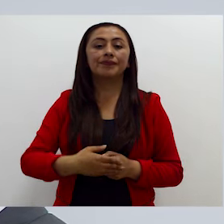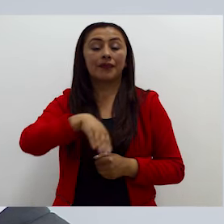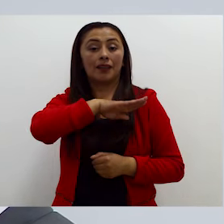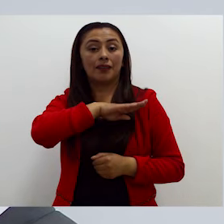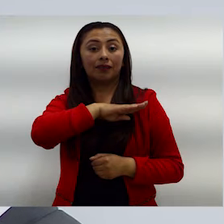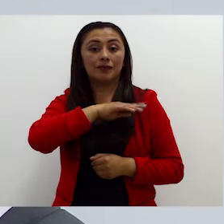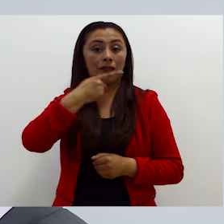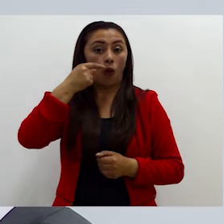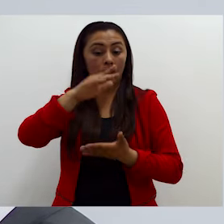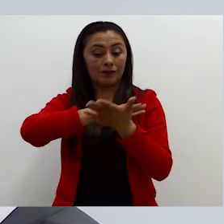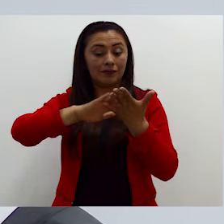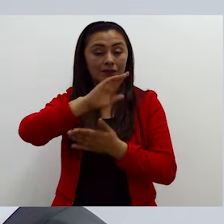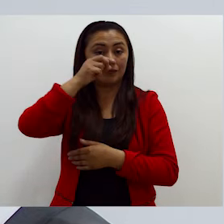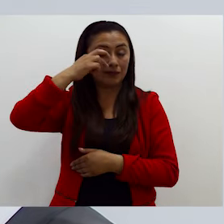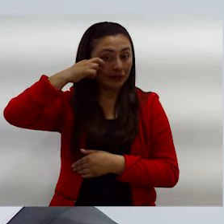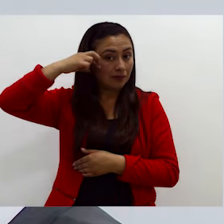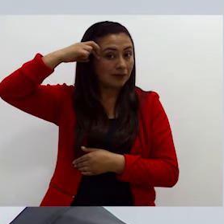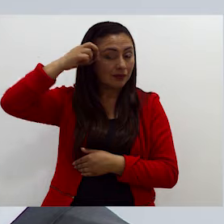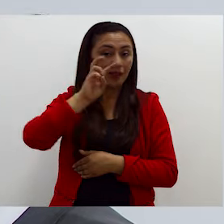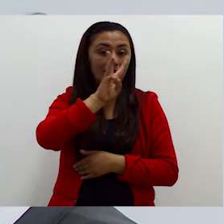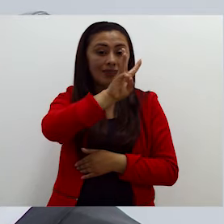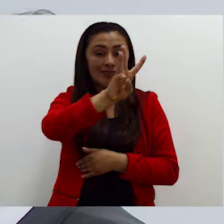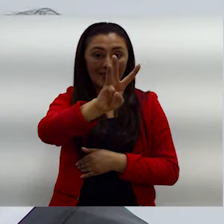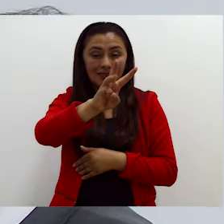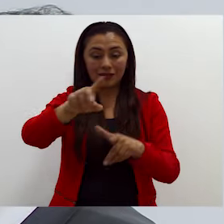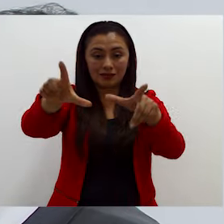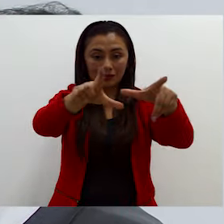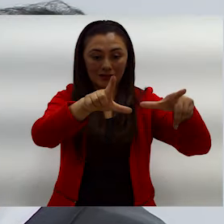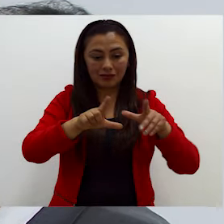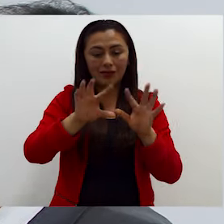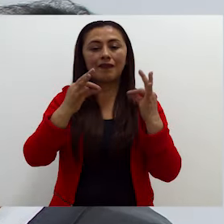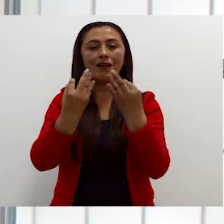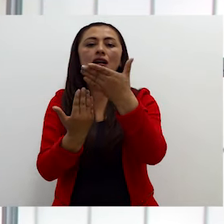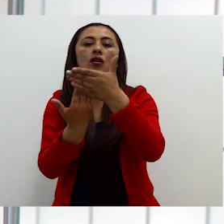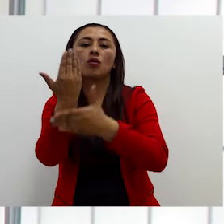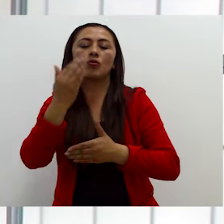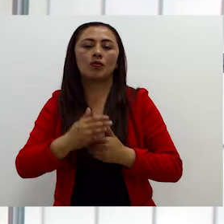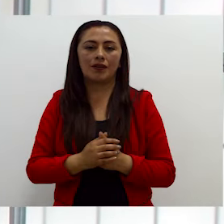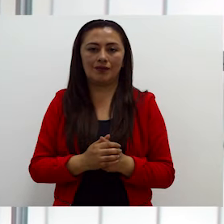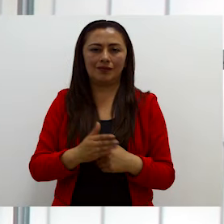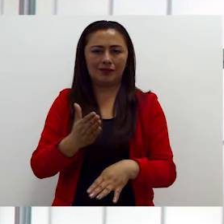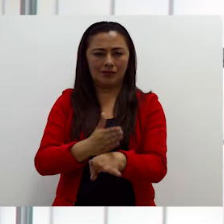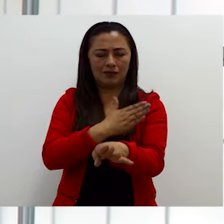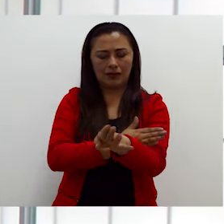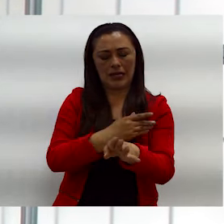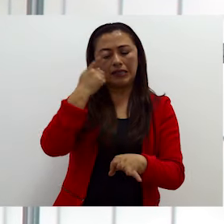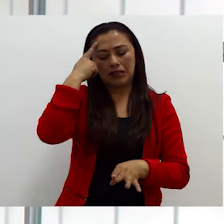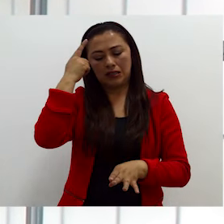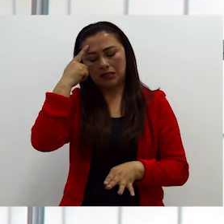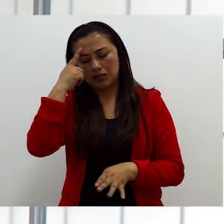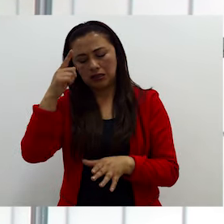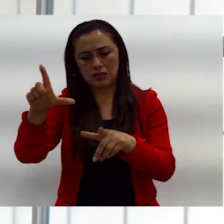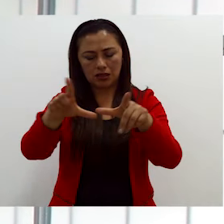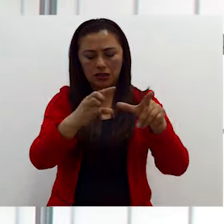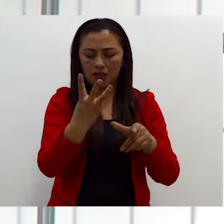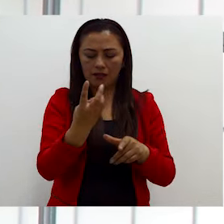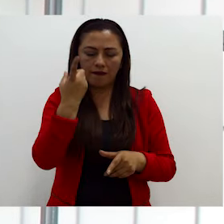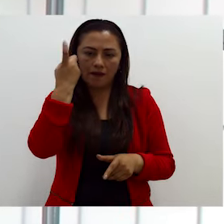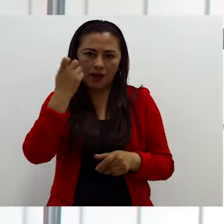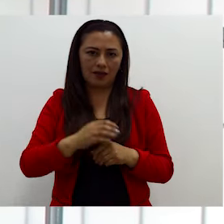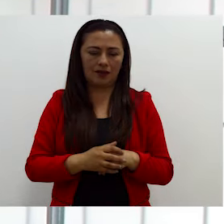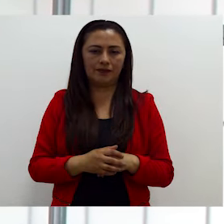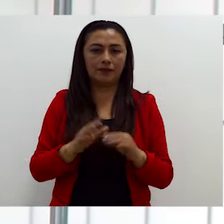Cepeda Novoa pone en funcionamiento las 3 nuevas comisarías de familia que fueron creadas por la administración.